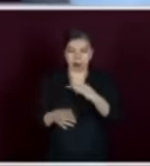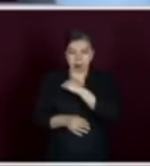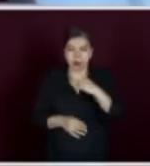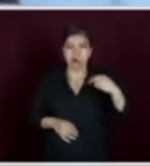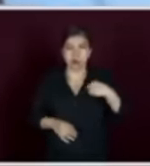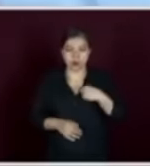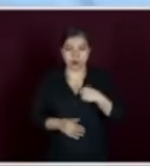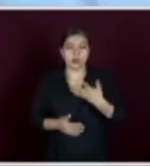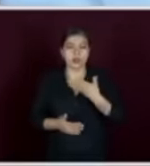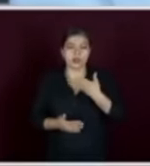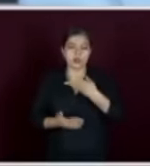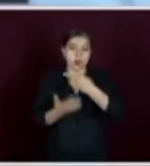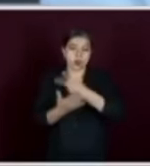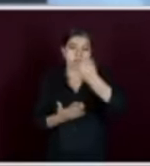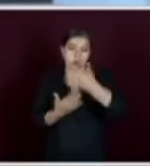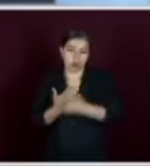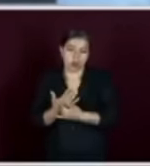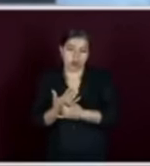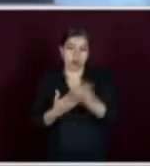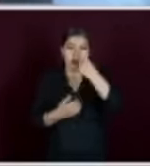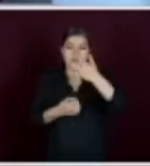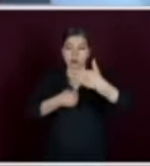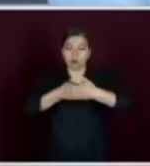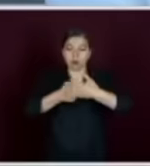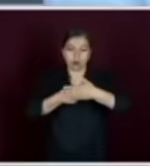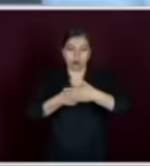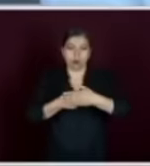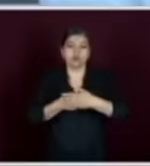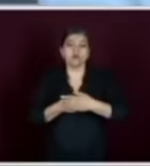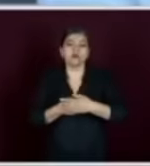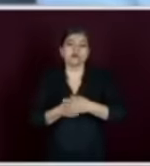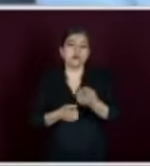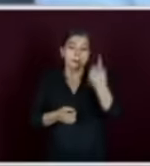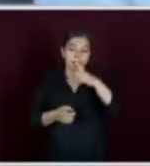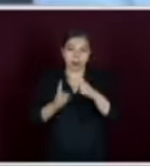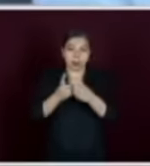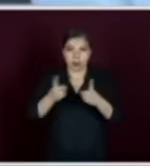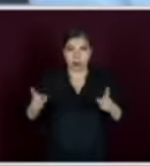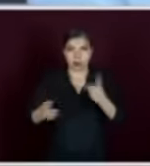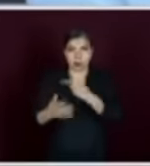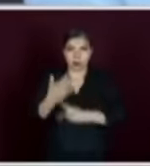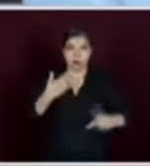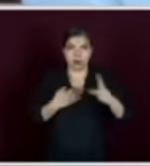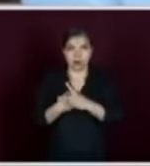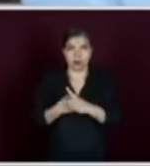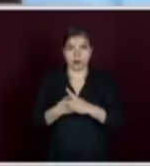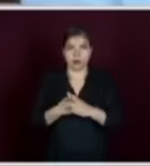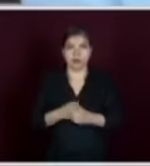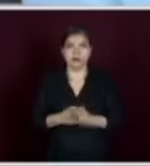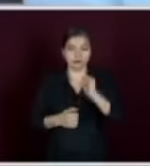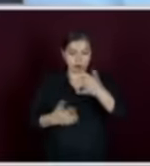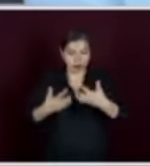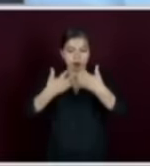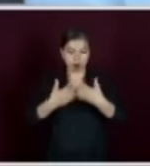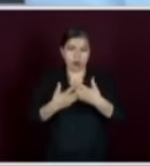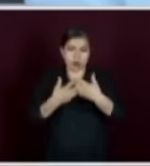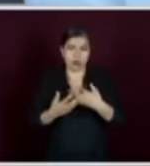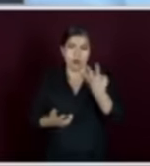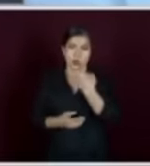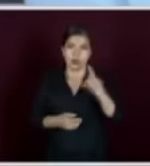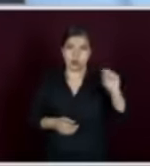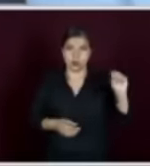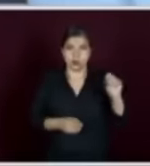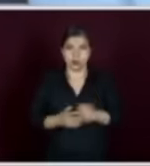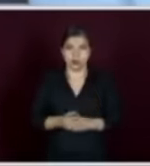con proyectos estratégicos para el desarrollo del país. ¿Funciona la